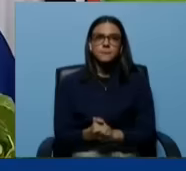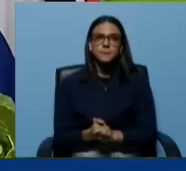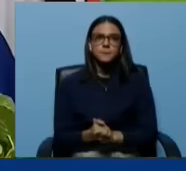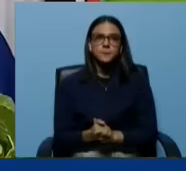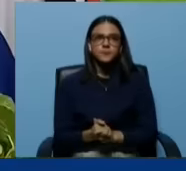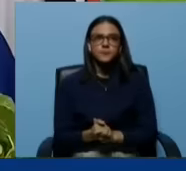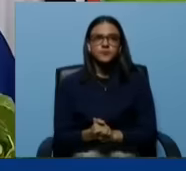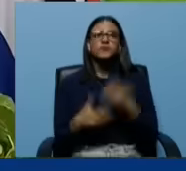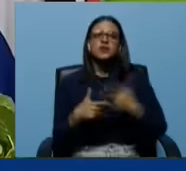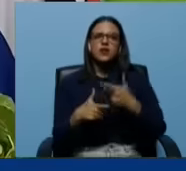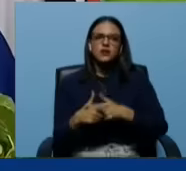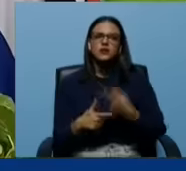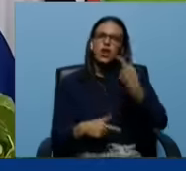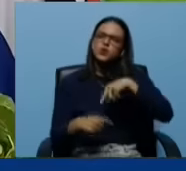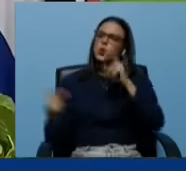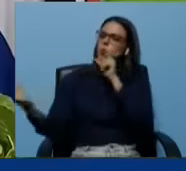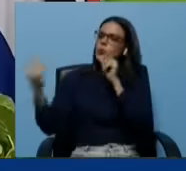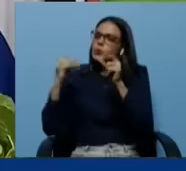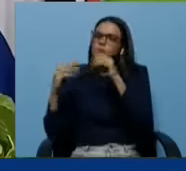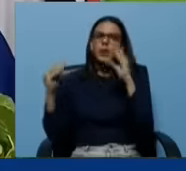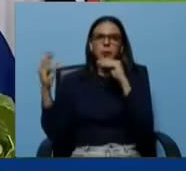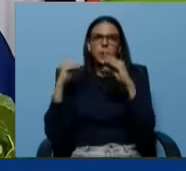Y entonces decíamos nosotros,